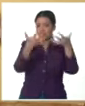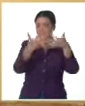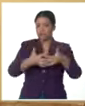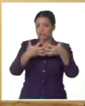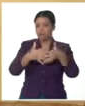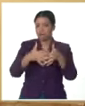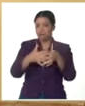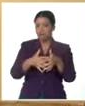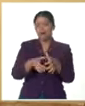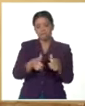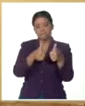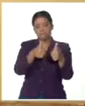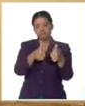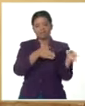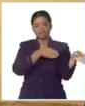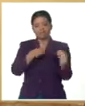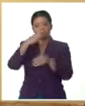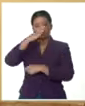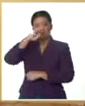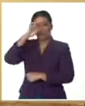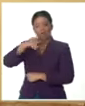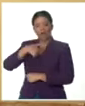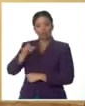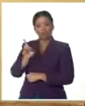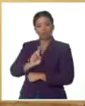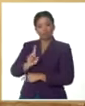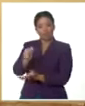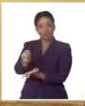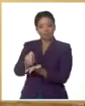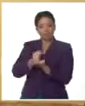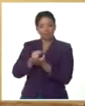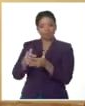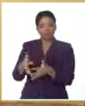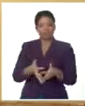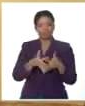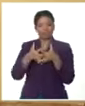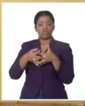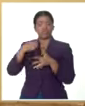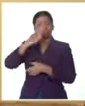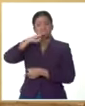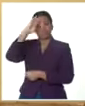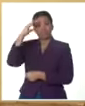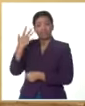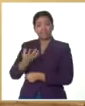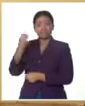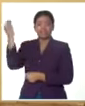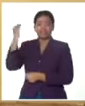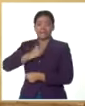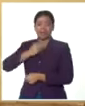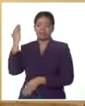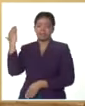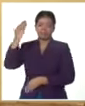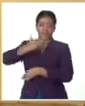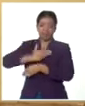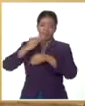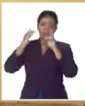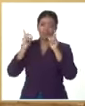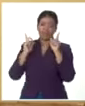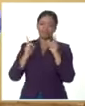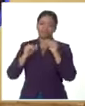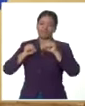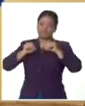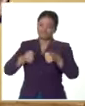sin embargo, en el caso de Cuba ocurre todo lo contrario. Cuba es víctima de una política deliberada que